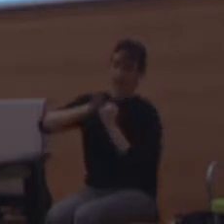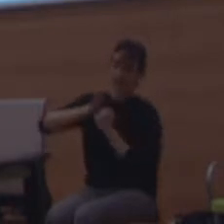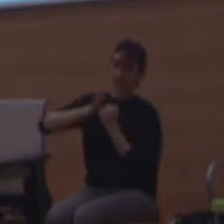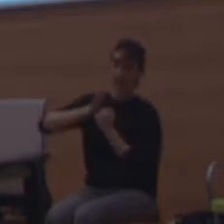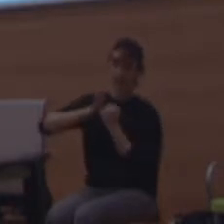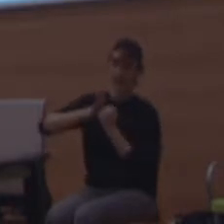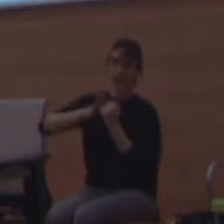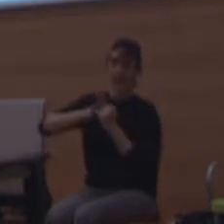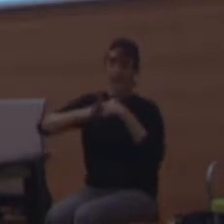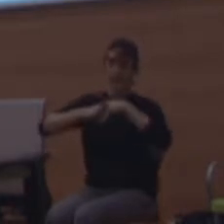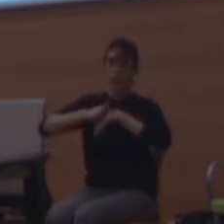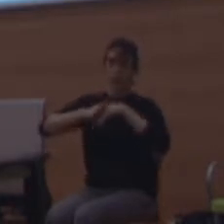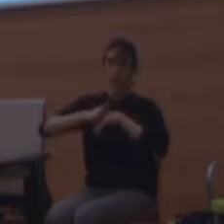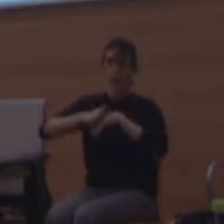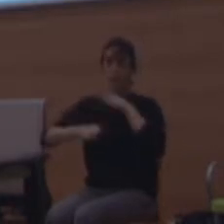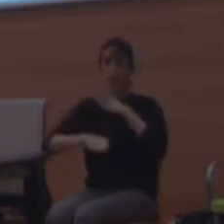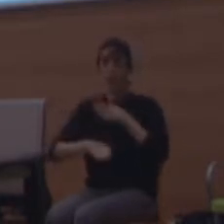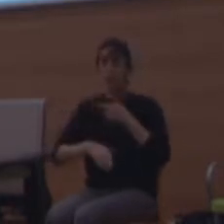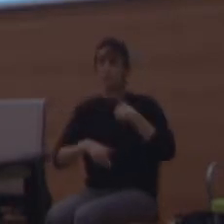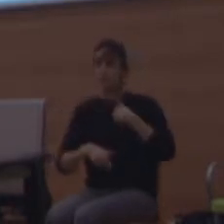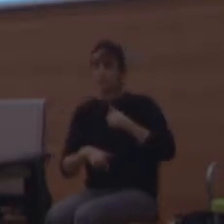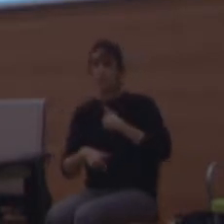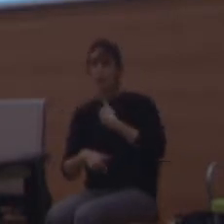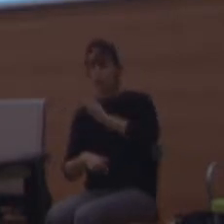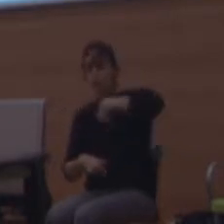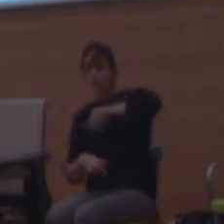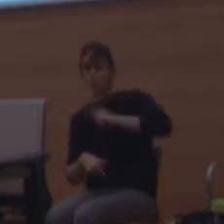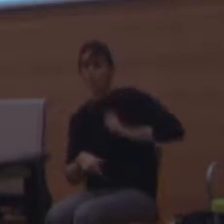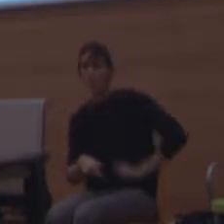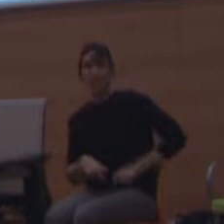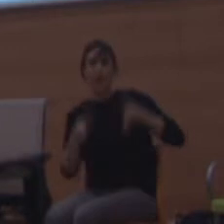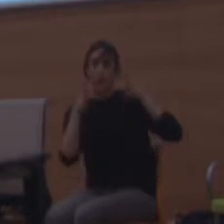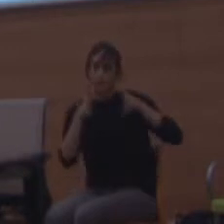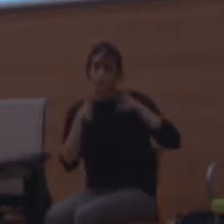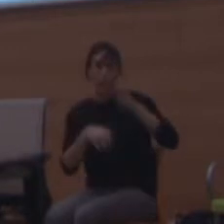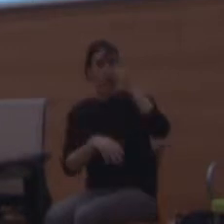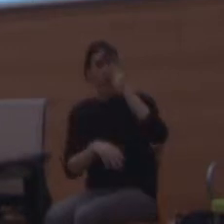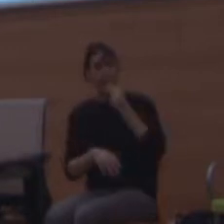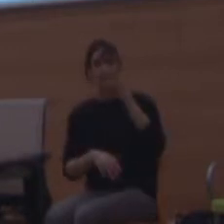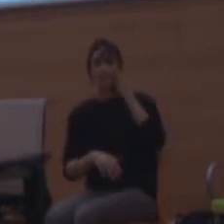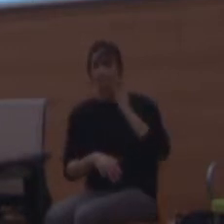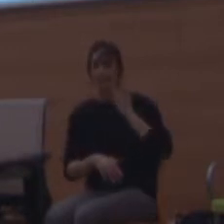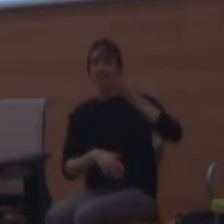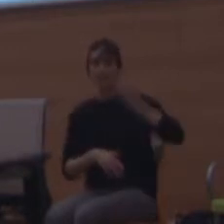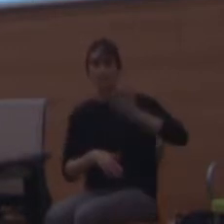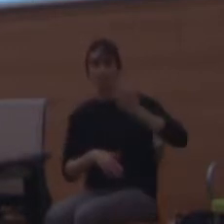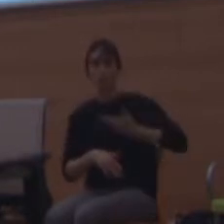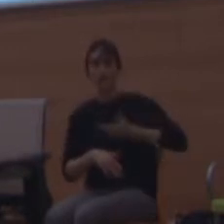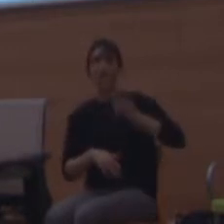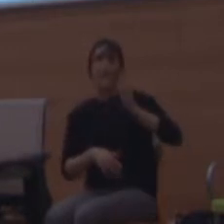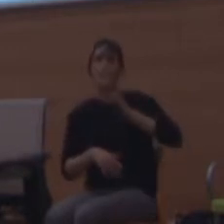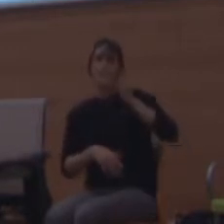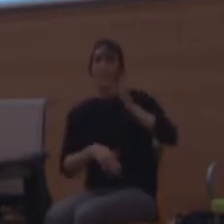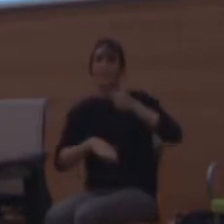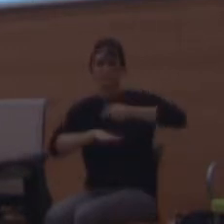la recomendación que hacemos a nuestros pacientes de que la higiene de los pies es fundamental y hay que hidratarlos,